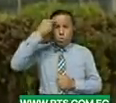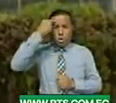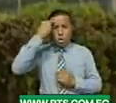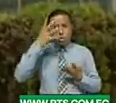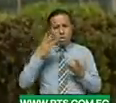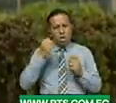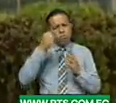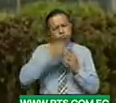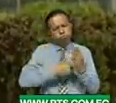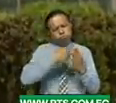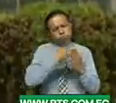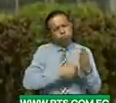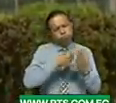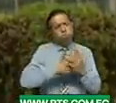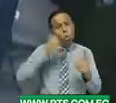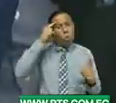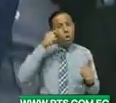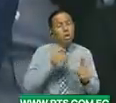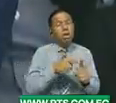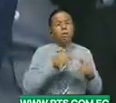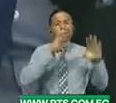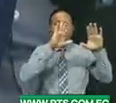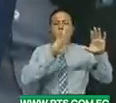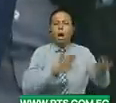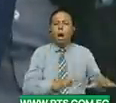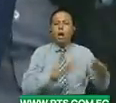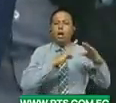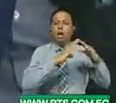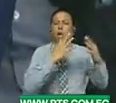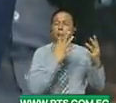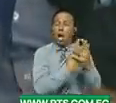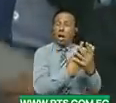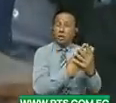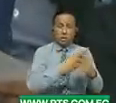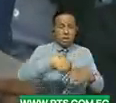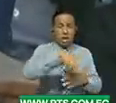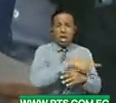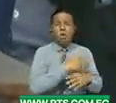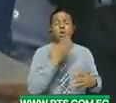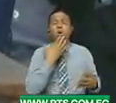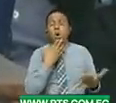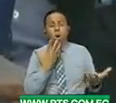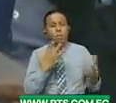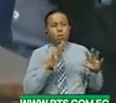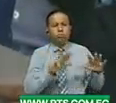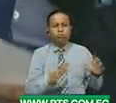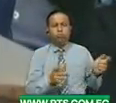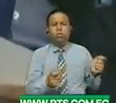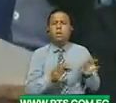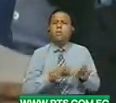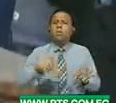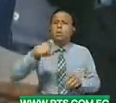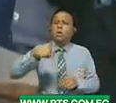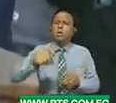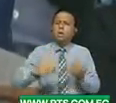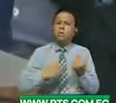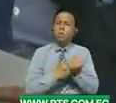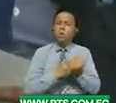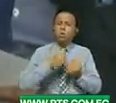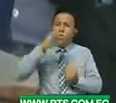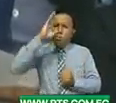evitar nuevos motines. Todavía necesitamos de la ayuda de las Fuerzas Armadas y de la Policía